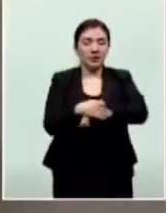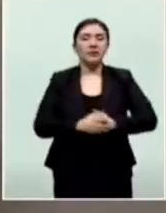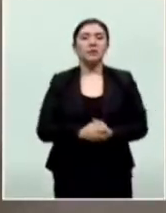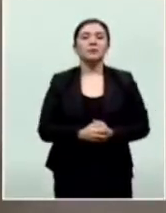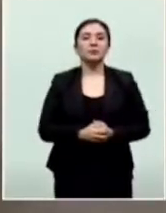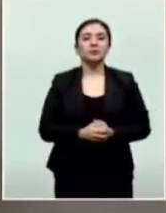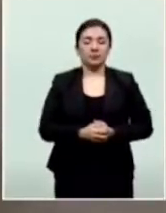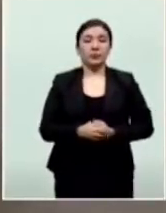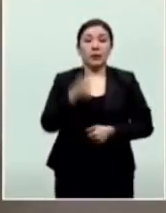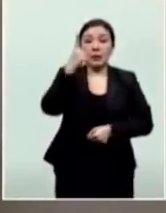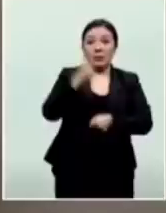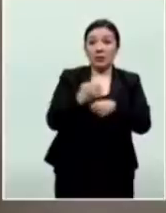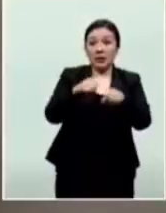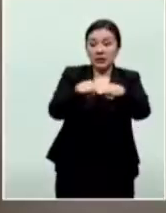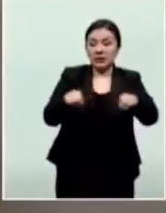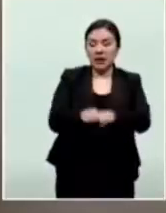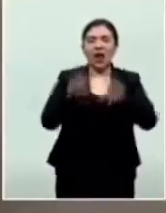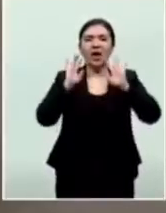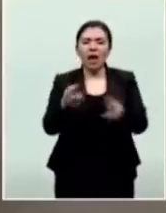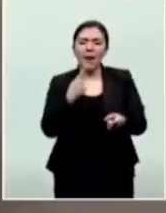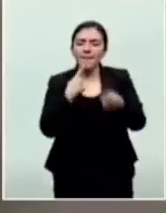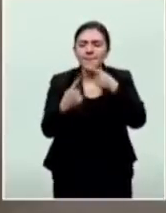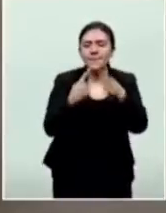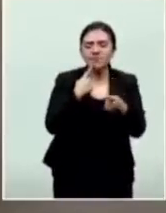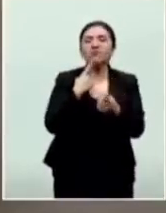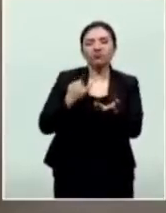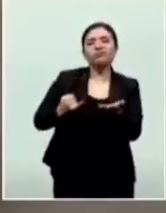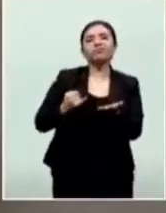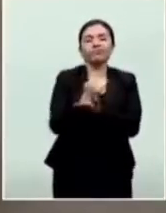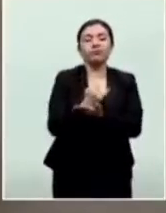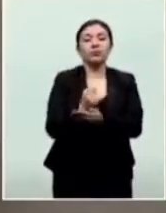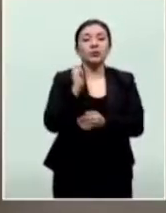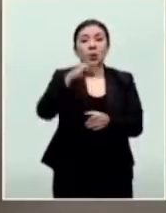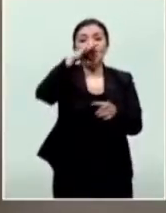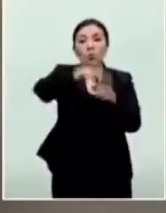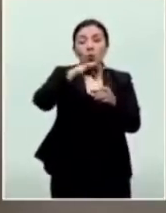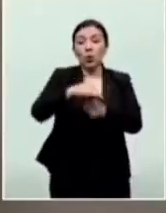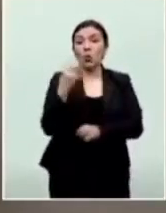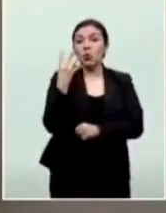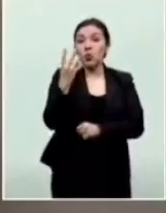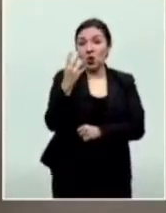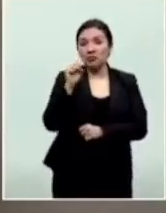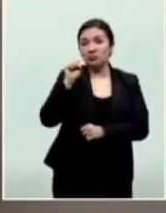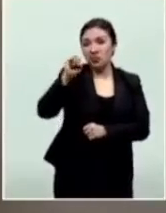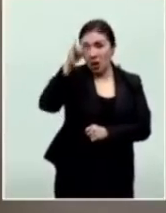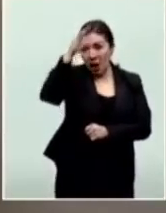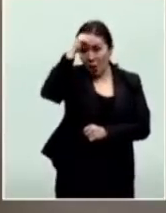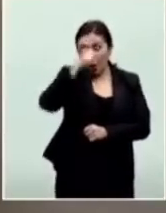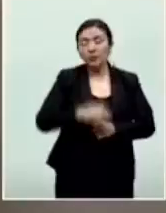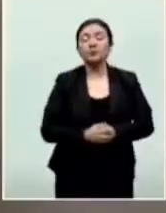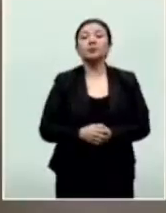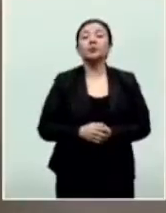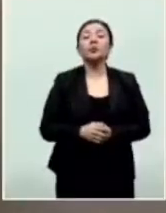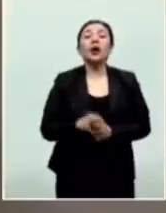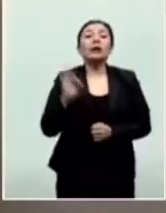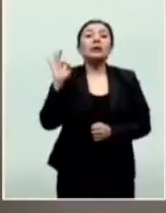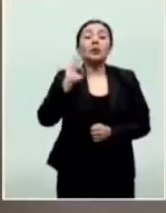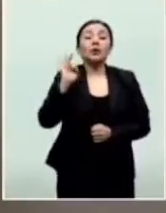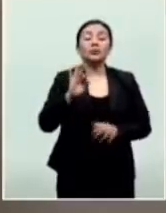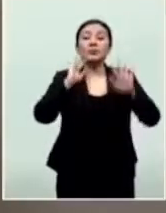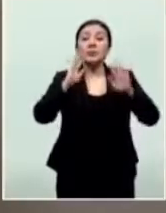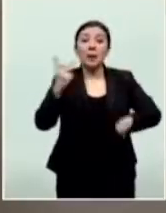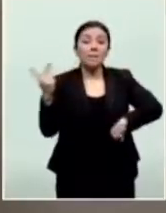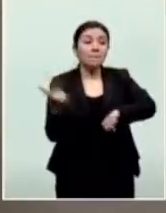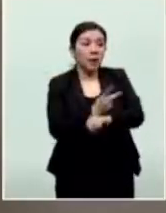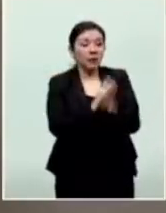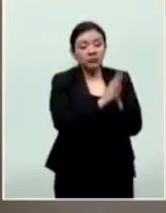La primera sala decidió, por mayoría de 4 votos, que una vez transcurridos